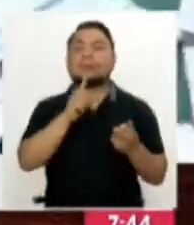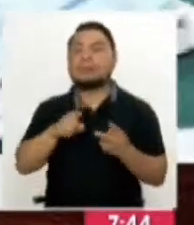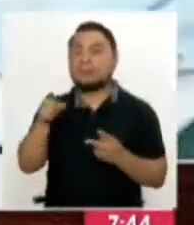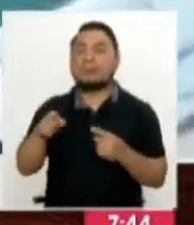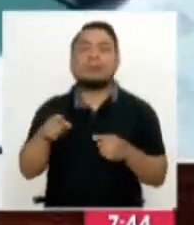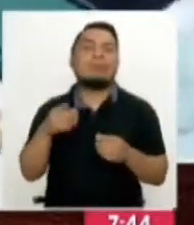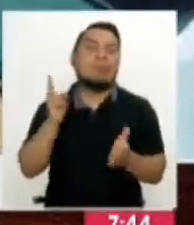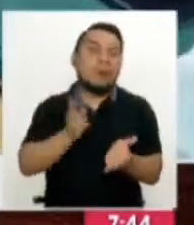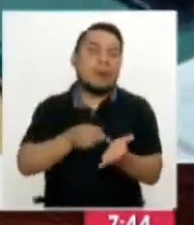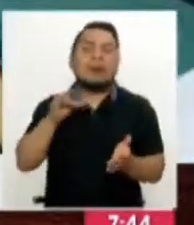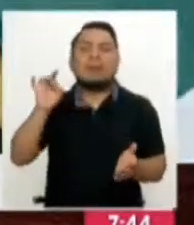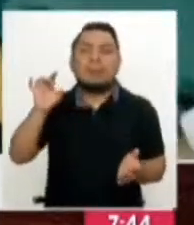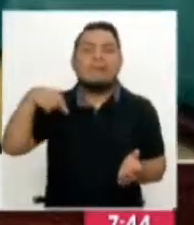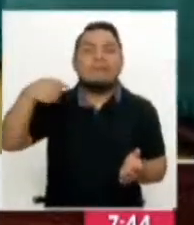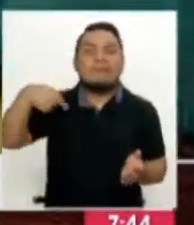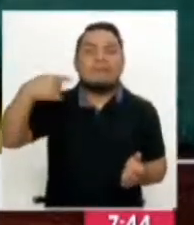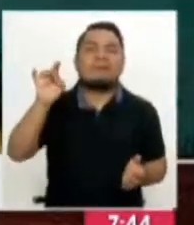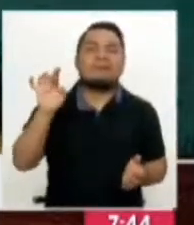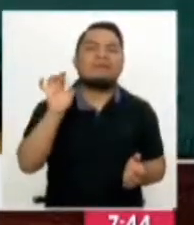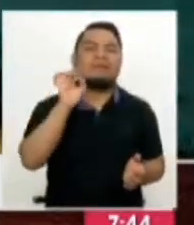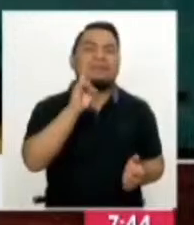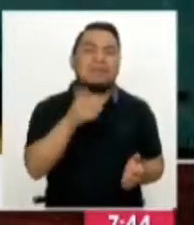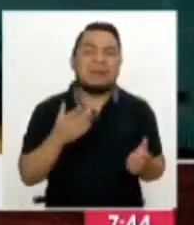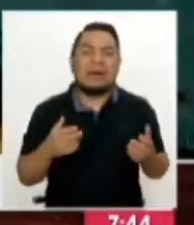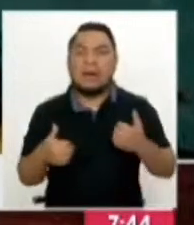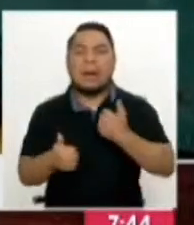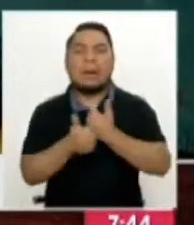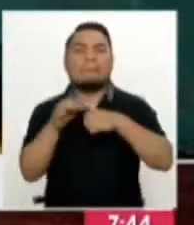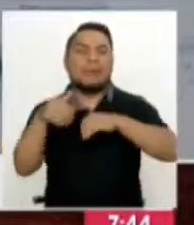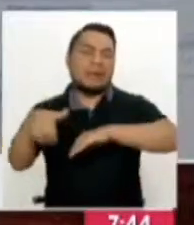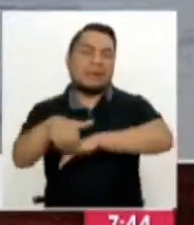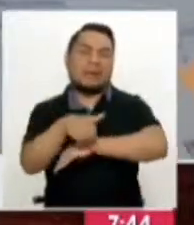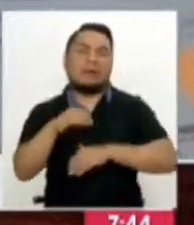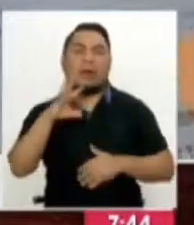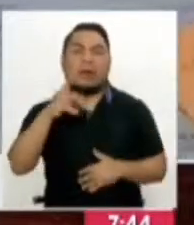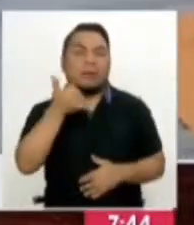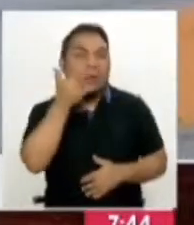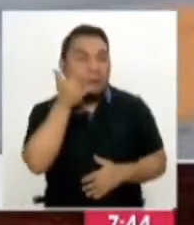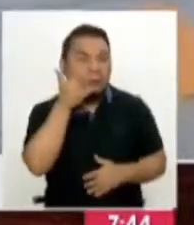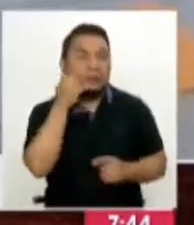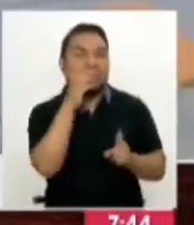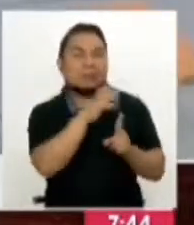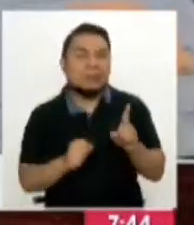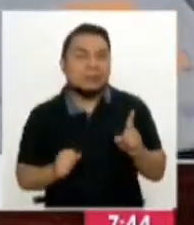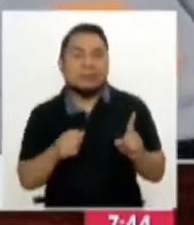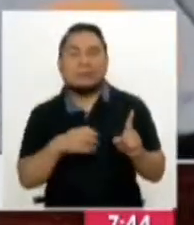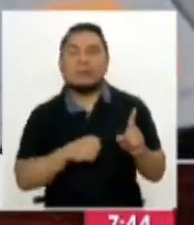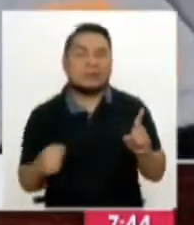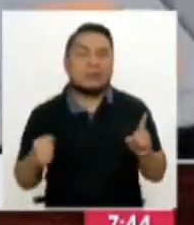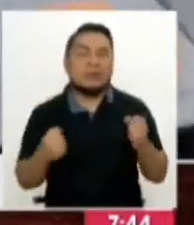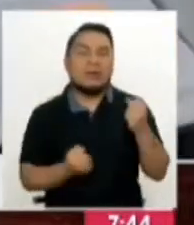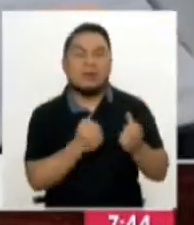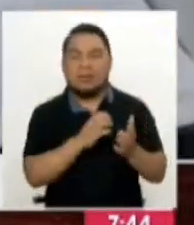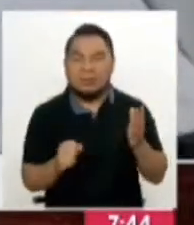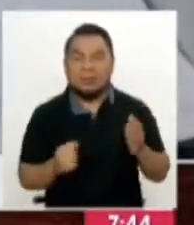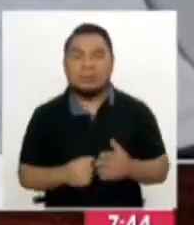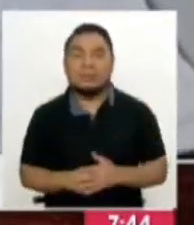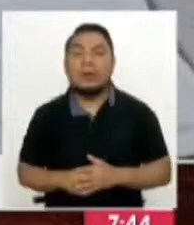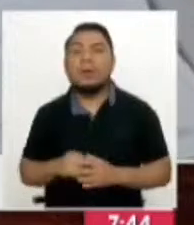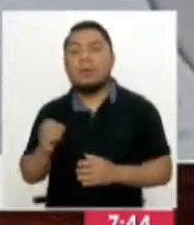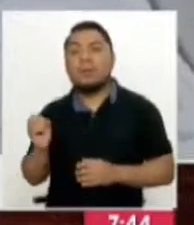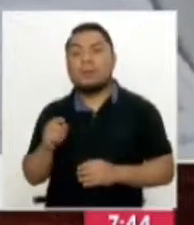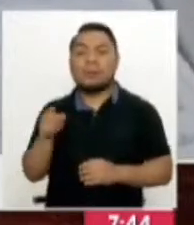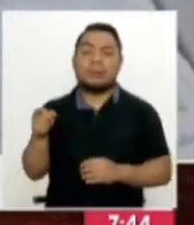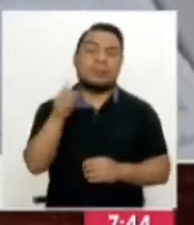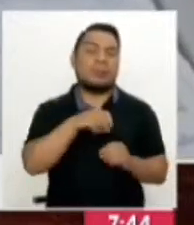delitos cotidianos, que son los que podrían darnos esta sensación de inseguridad, los arrebatos, los robos al paso, en fin, versus